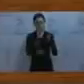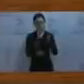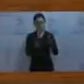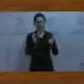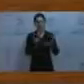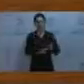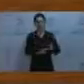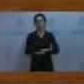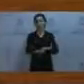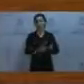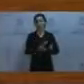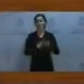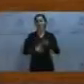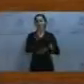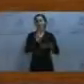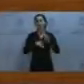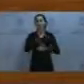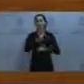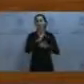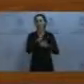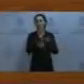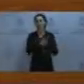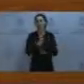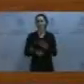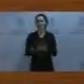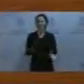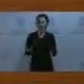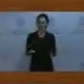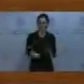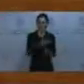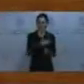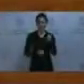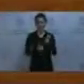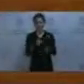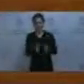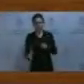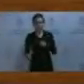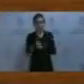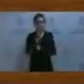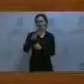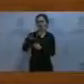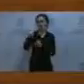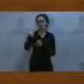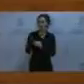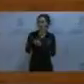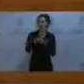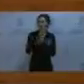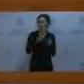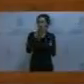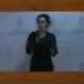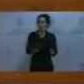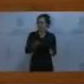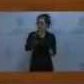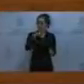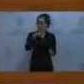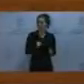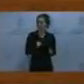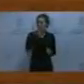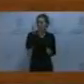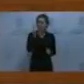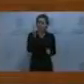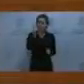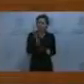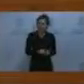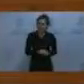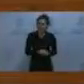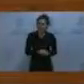con ese entramado. Mezclaron todo. El preconcurso, la Carta de la Unión Europea, que por cierto es de 2014, y ustedes el proceso para modificar esta